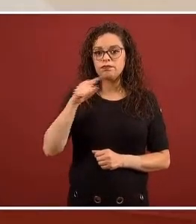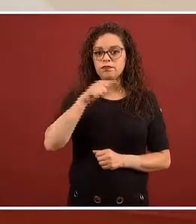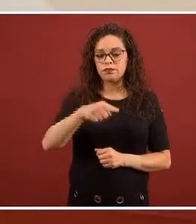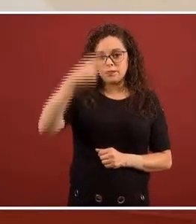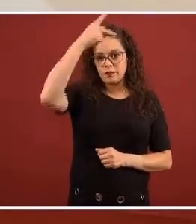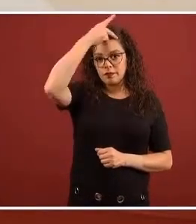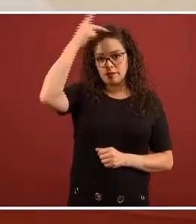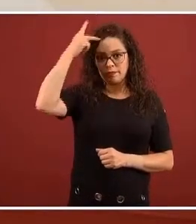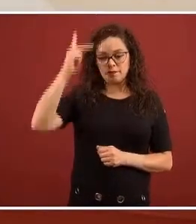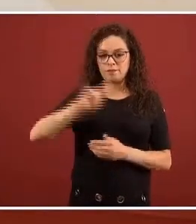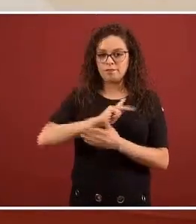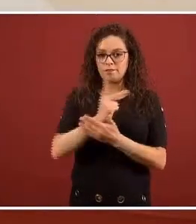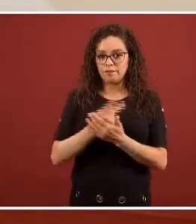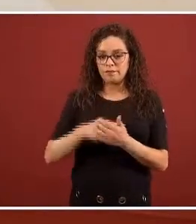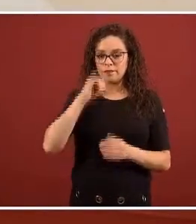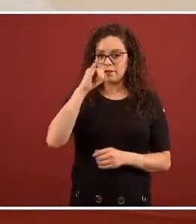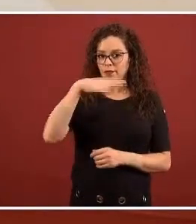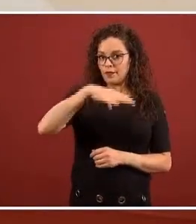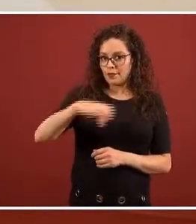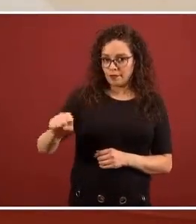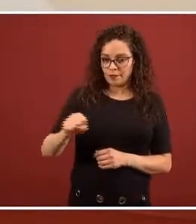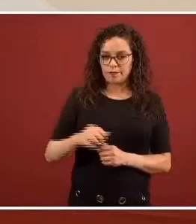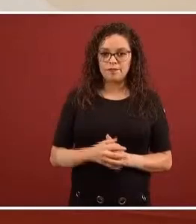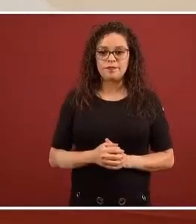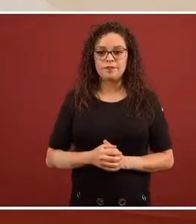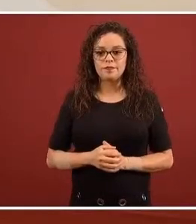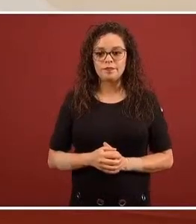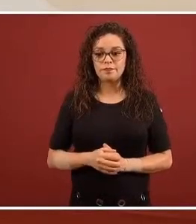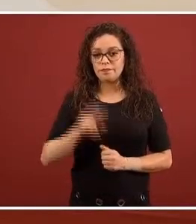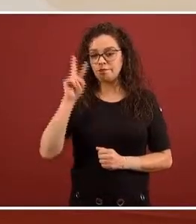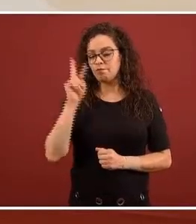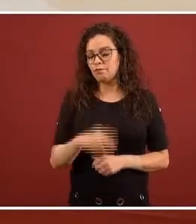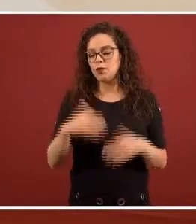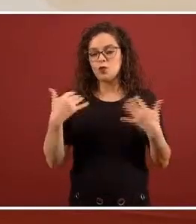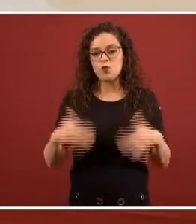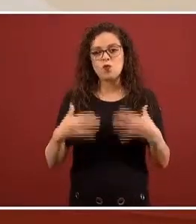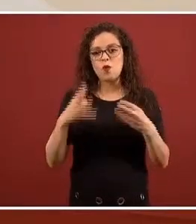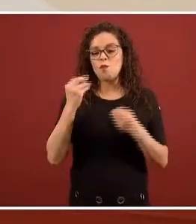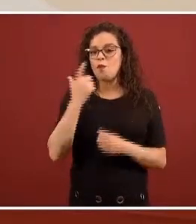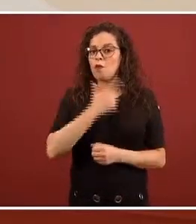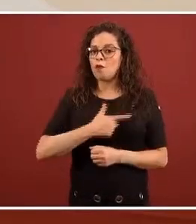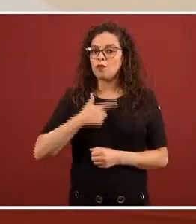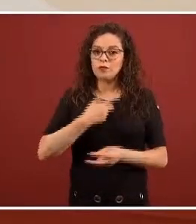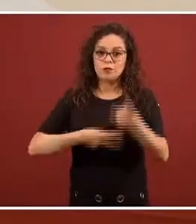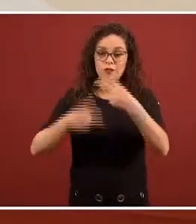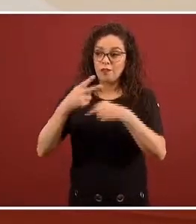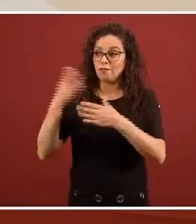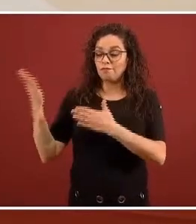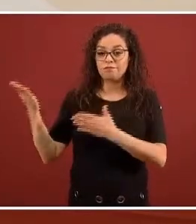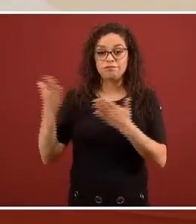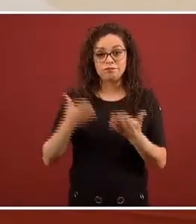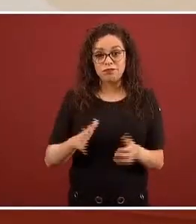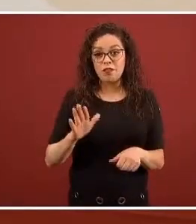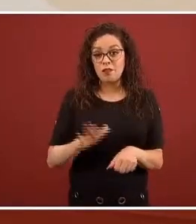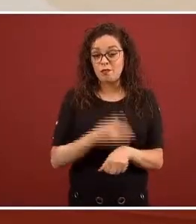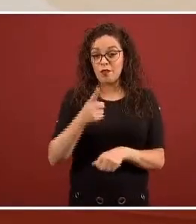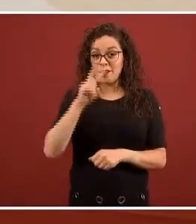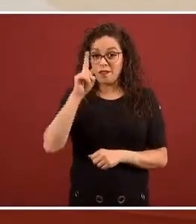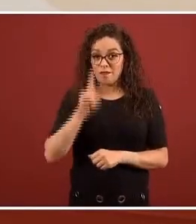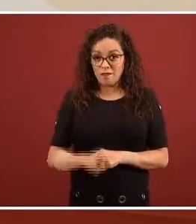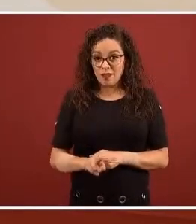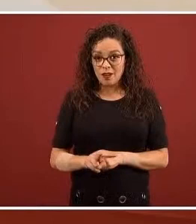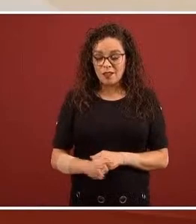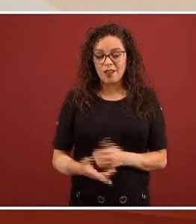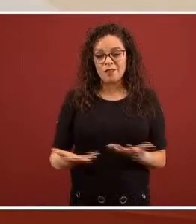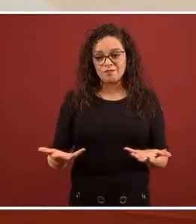Enfermería del Instituto Mexicano del Seguro Social, y es un enorme gusto recibirla porque hemos tenido pocas oportunidades